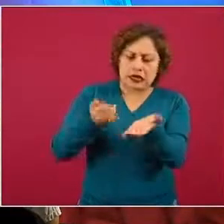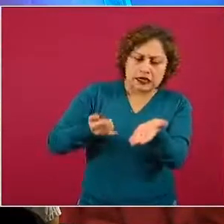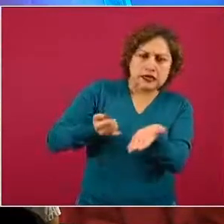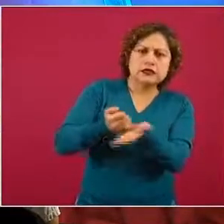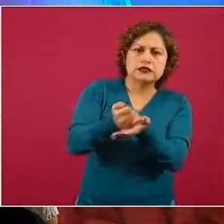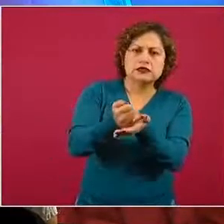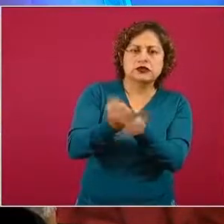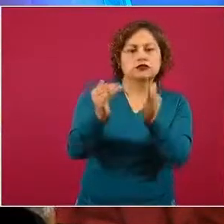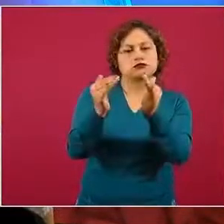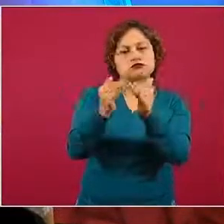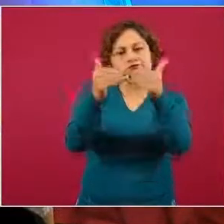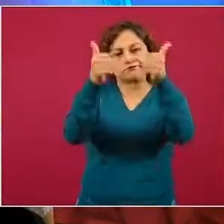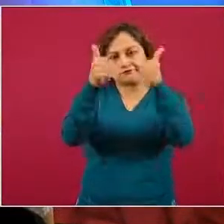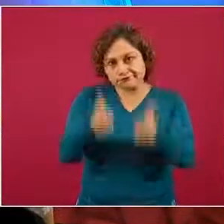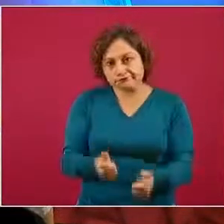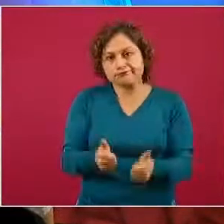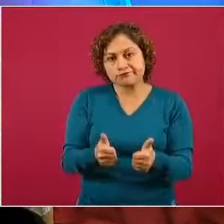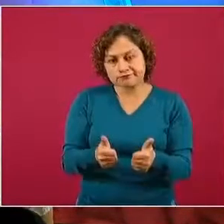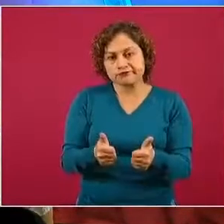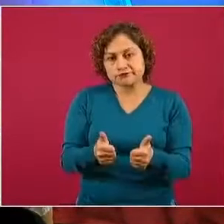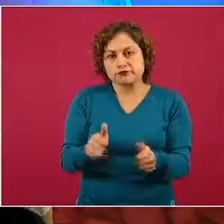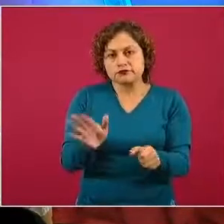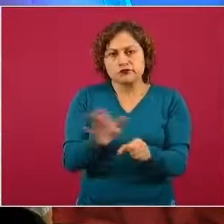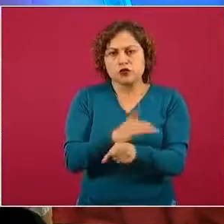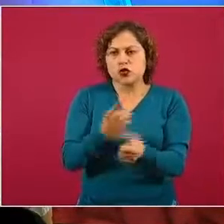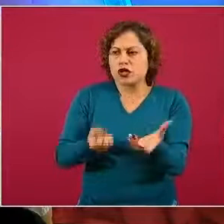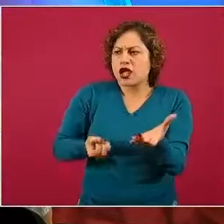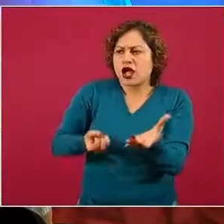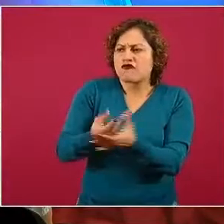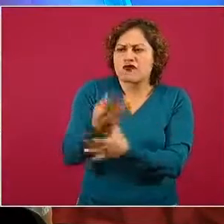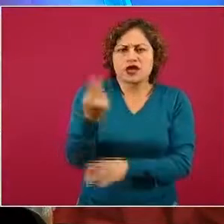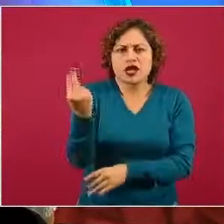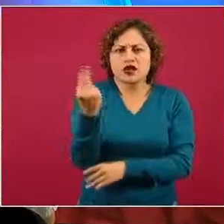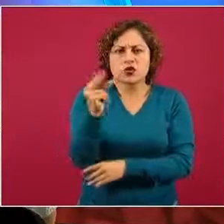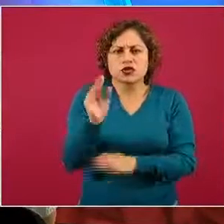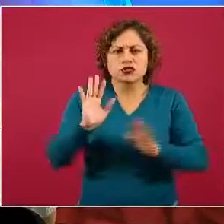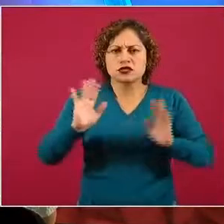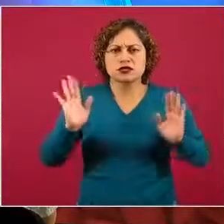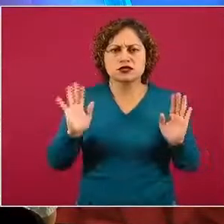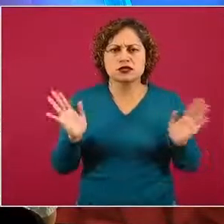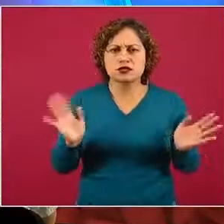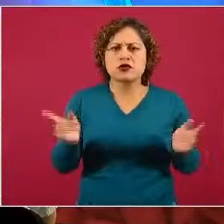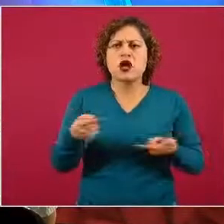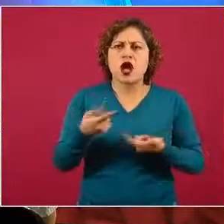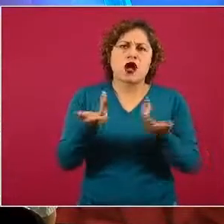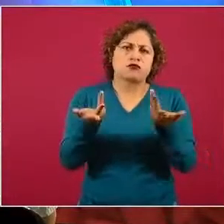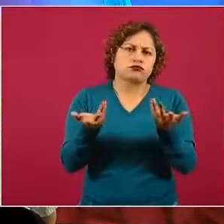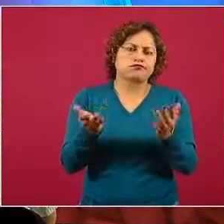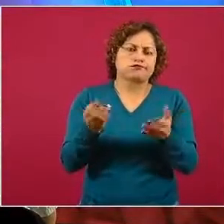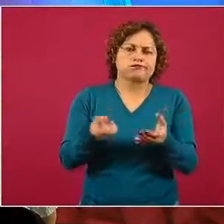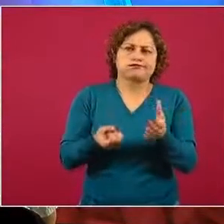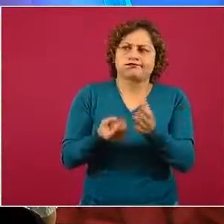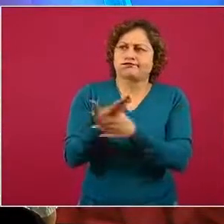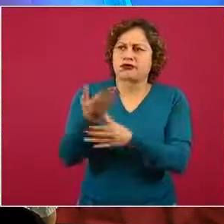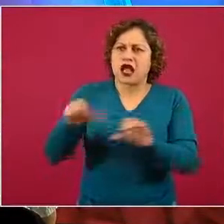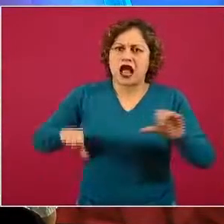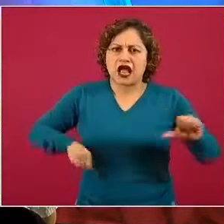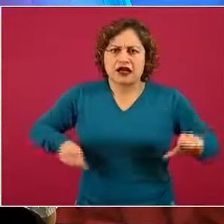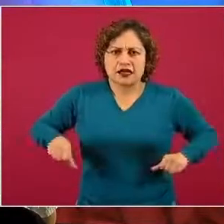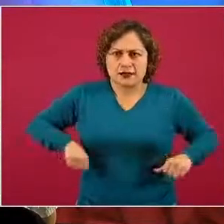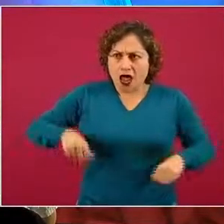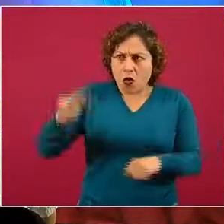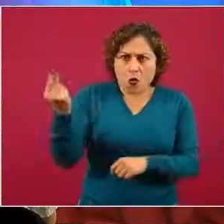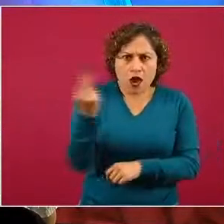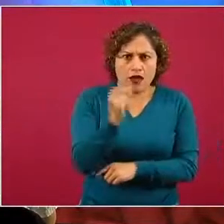casa si no tenemos que salir al espacio público a realizar ninguna actividad que está clasificada como